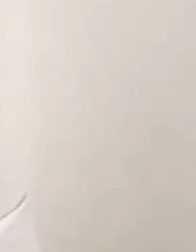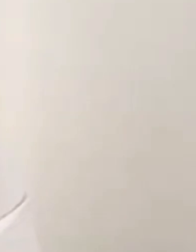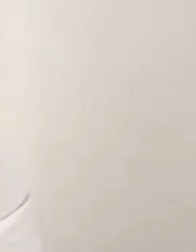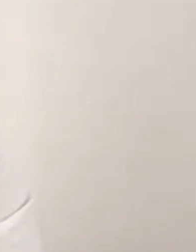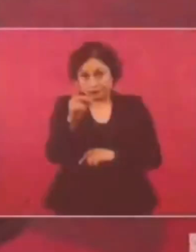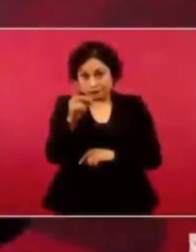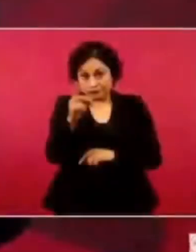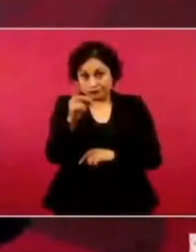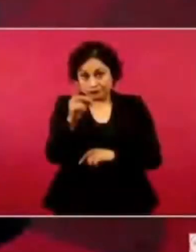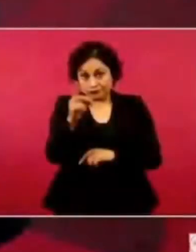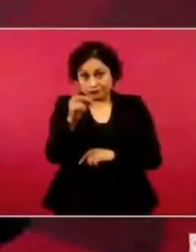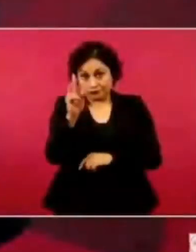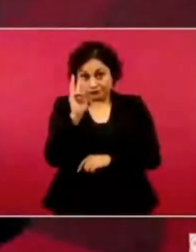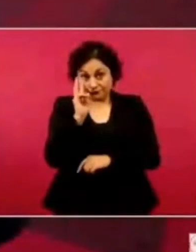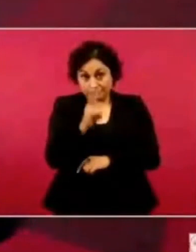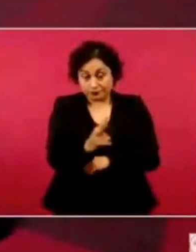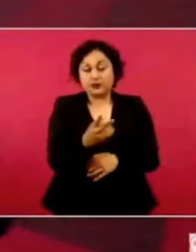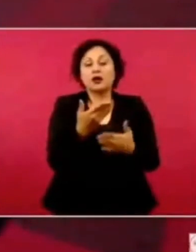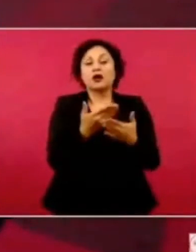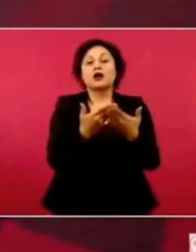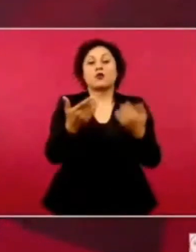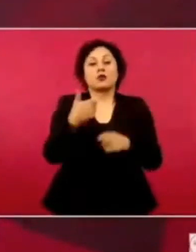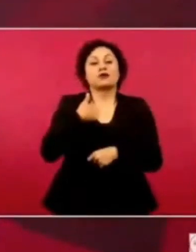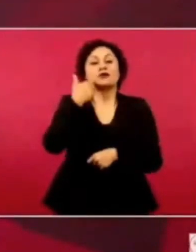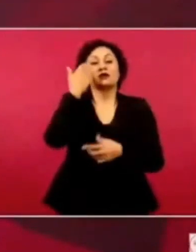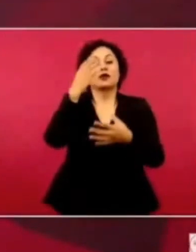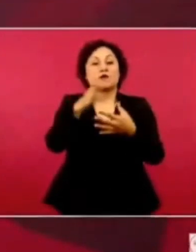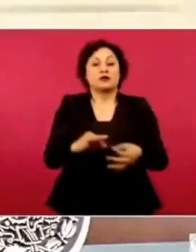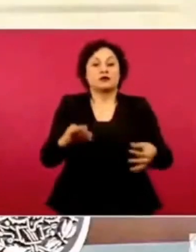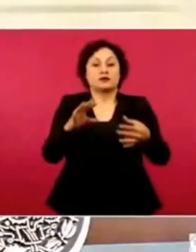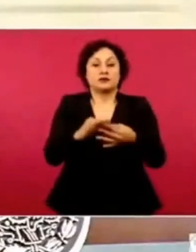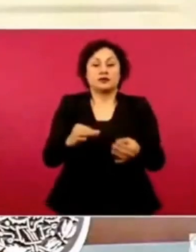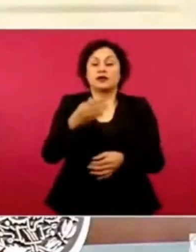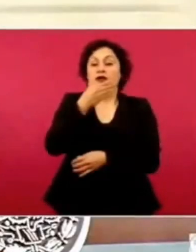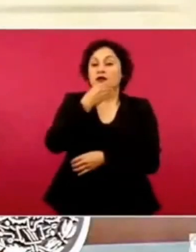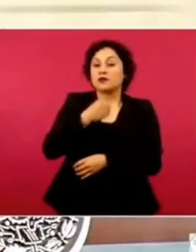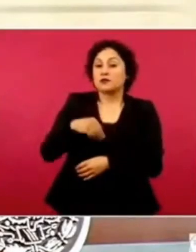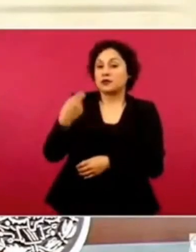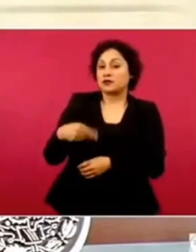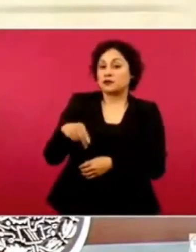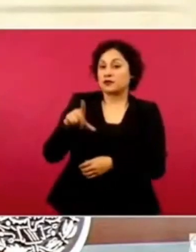Échalo, David. El señor Luis Cárdenas Palomino